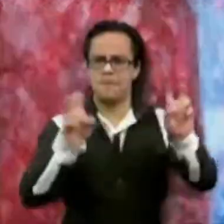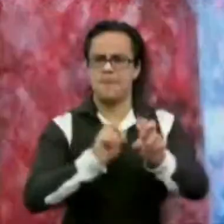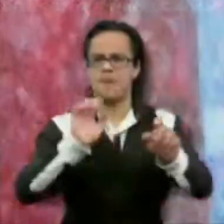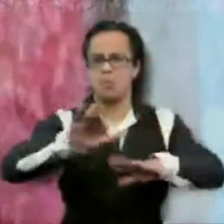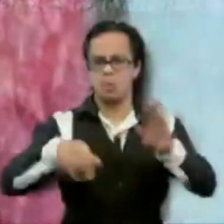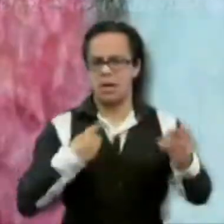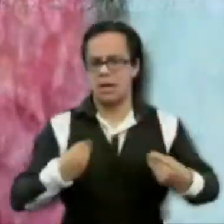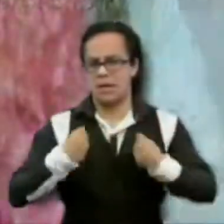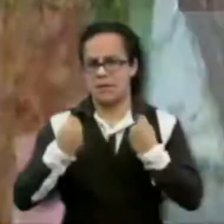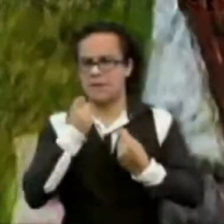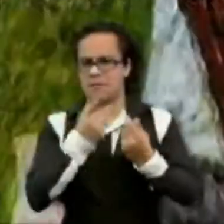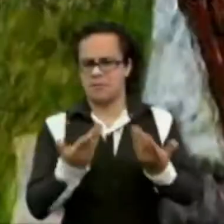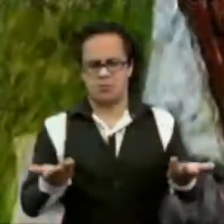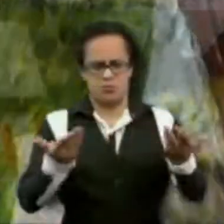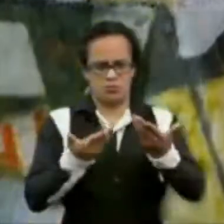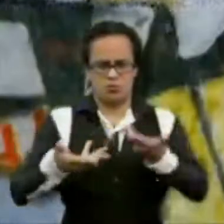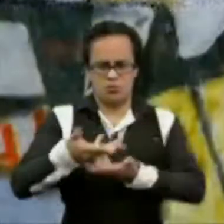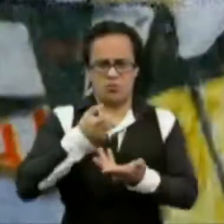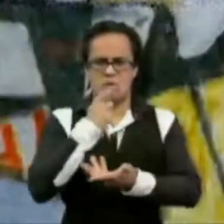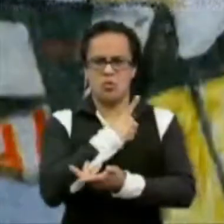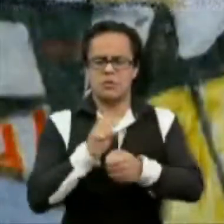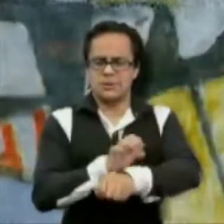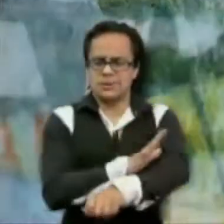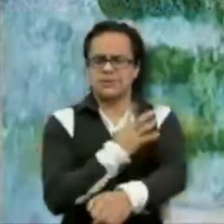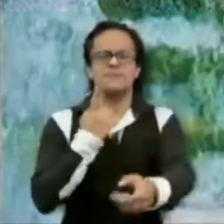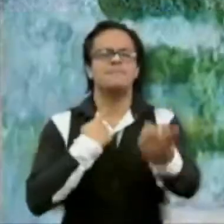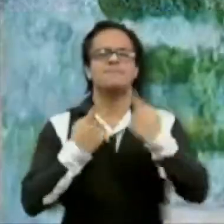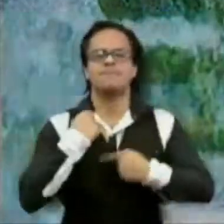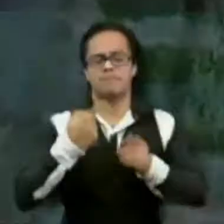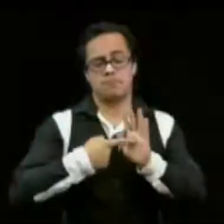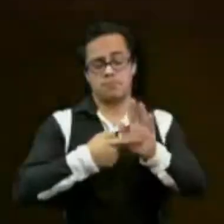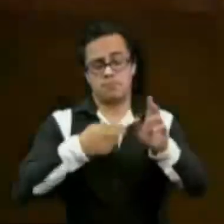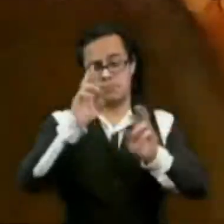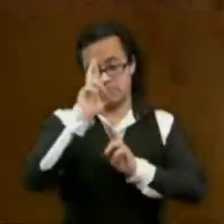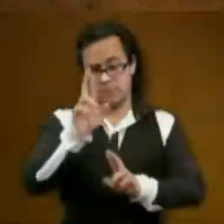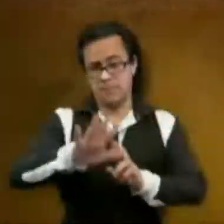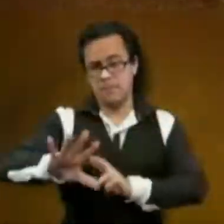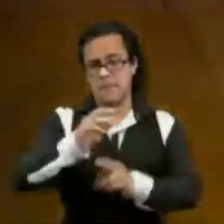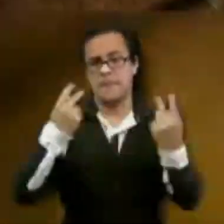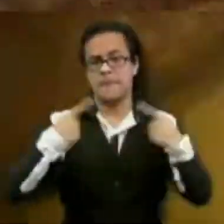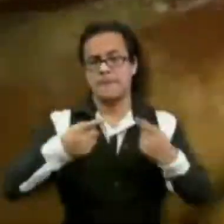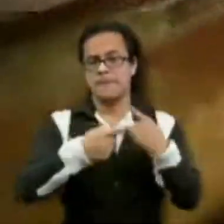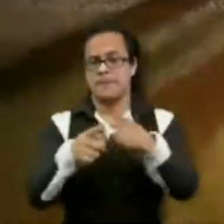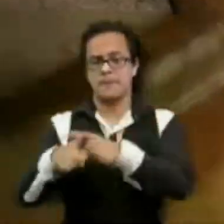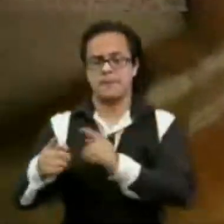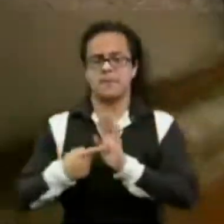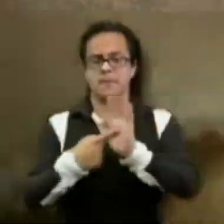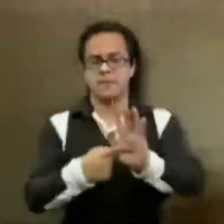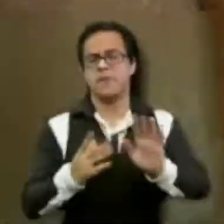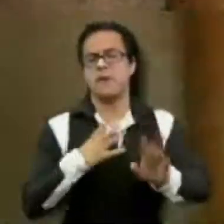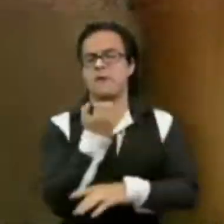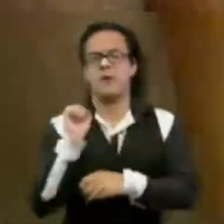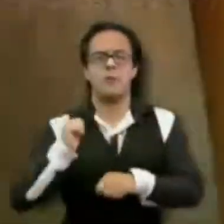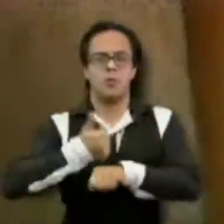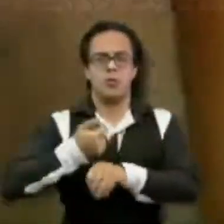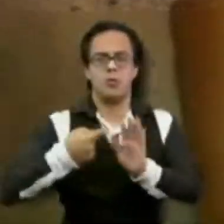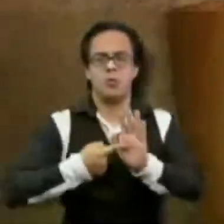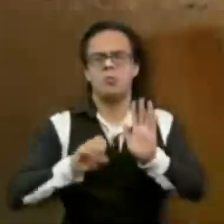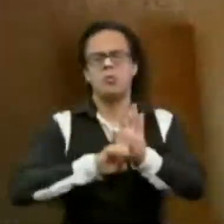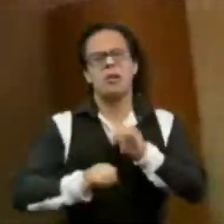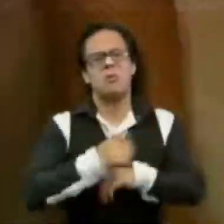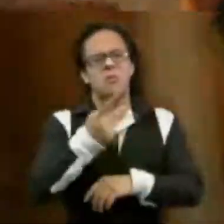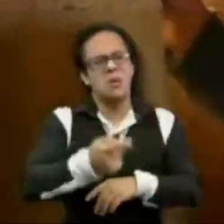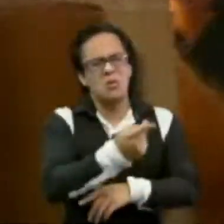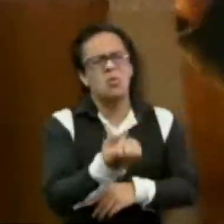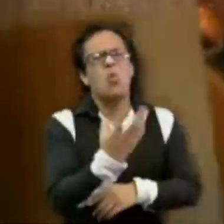la vida, la dualidad, el erotismo y homenajes a Picasso, entre otros. A ver, dígame otra vez, ¿cuántas obras ha hecho?